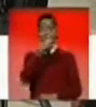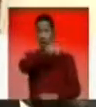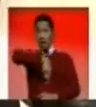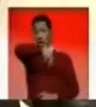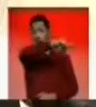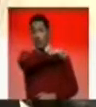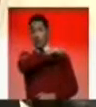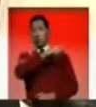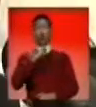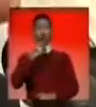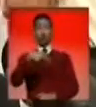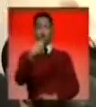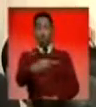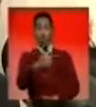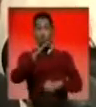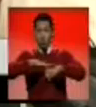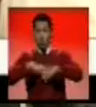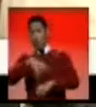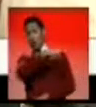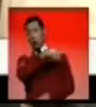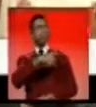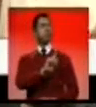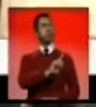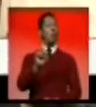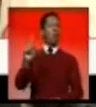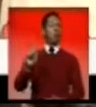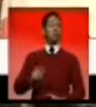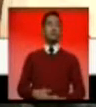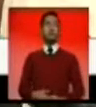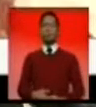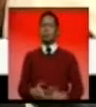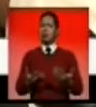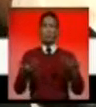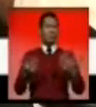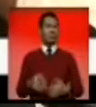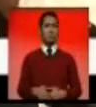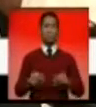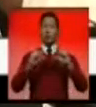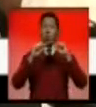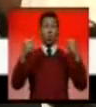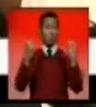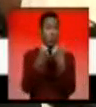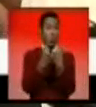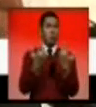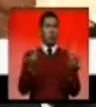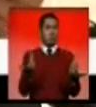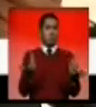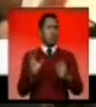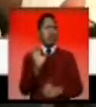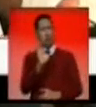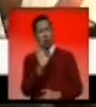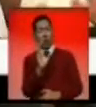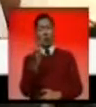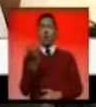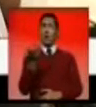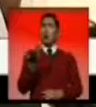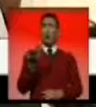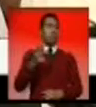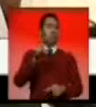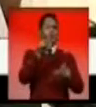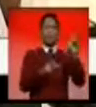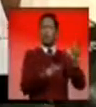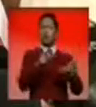campamento. Es un infame hablar de que hay grupos o quizás ocupando,